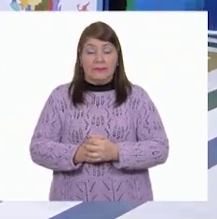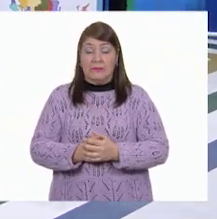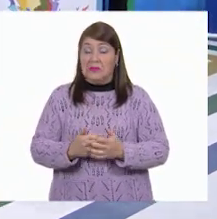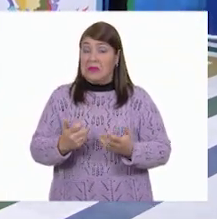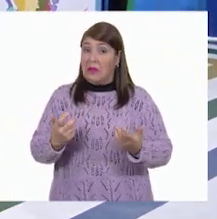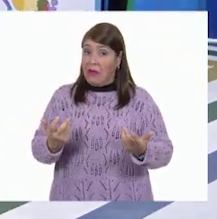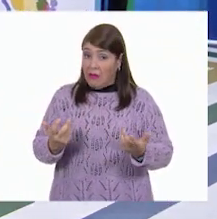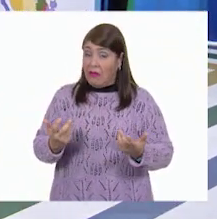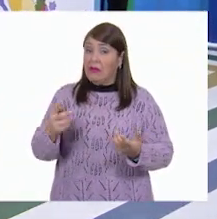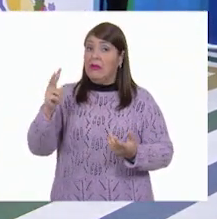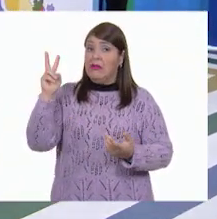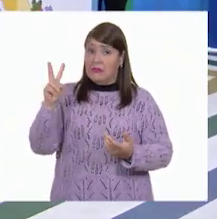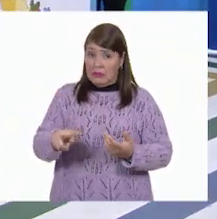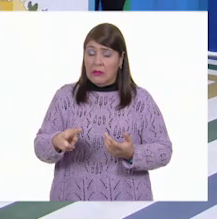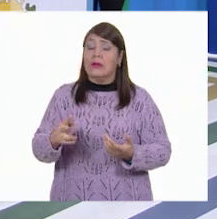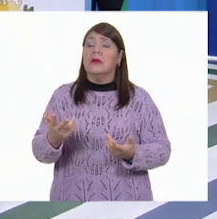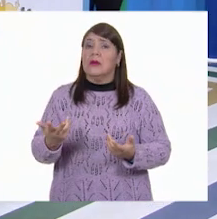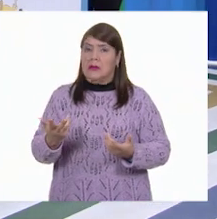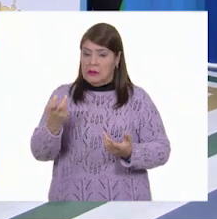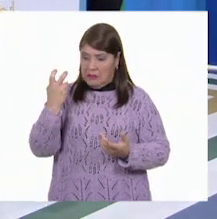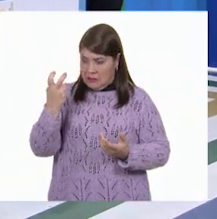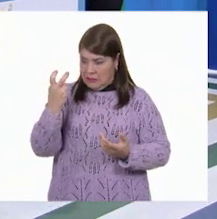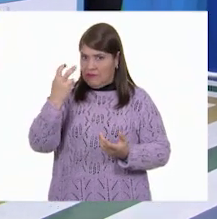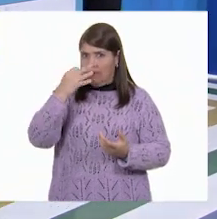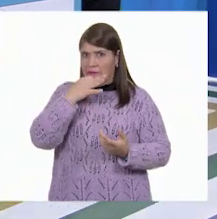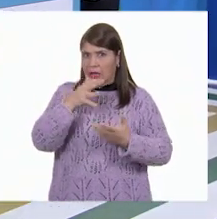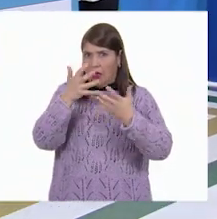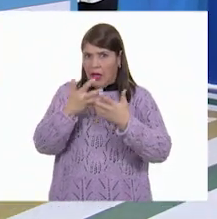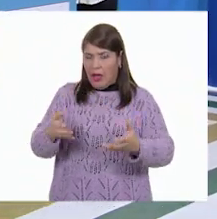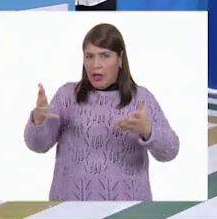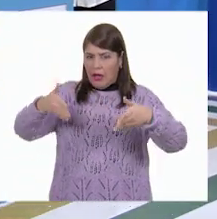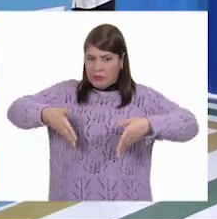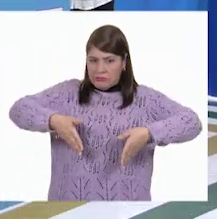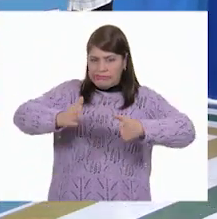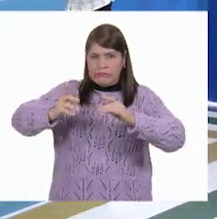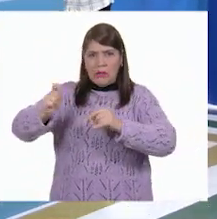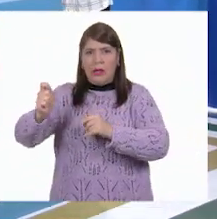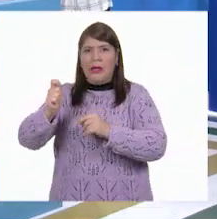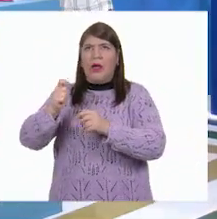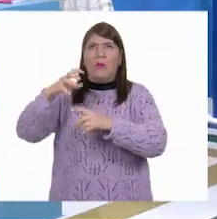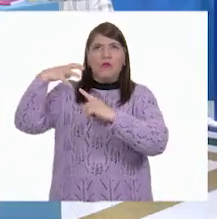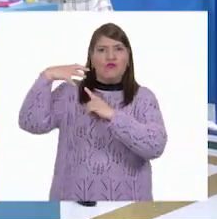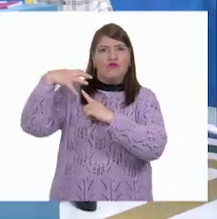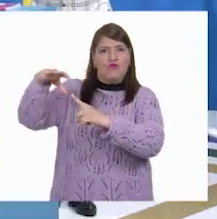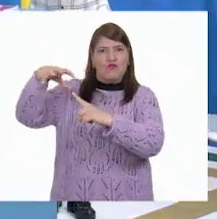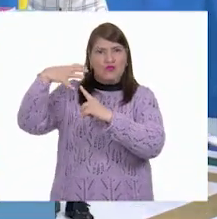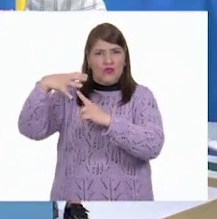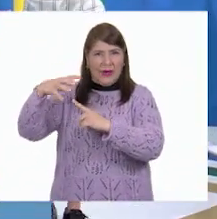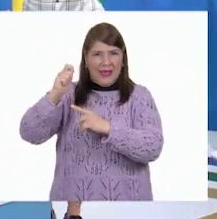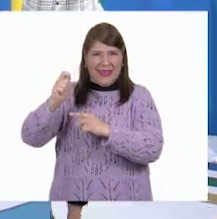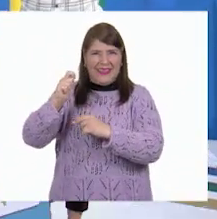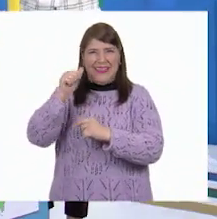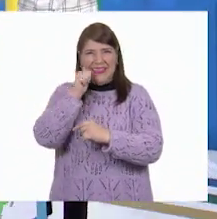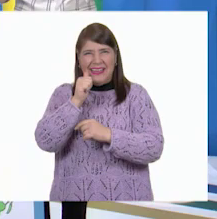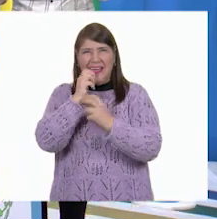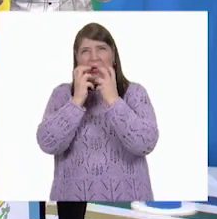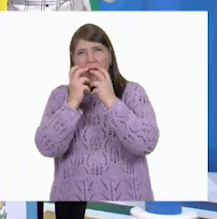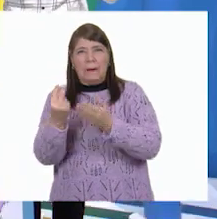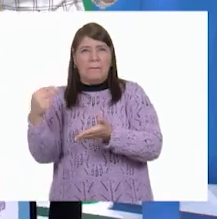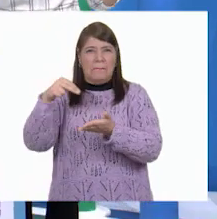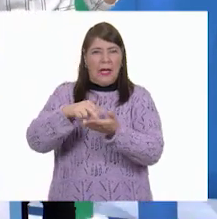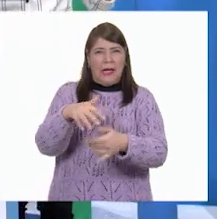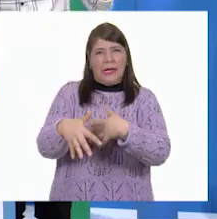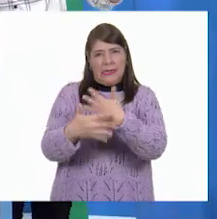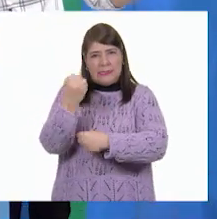Vaya que fue toda una celebración, maestra. Desde el grito, como el que acostumbramos en la actualidad, hasta